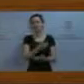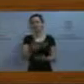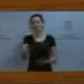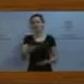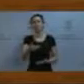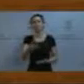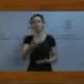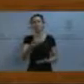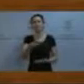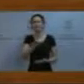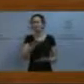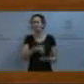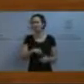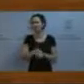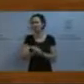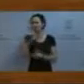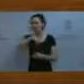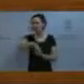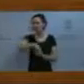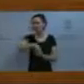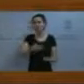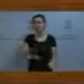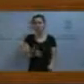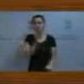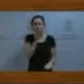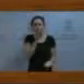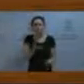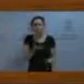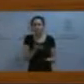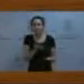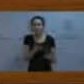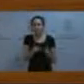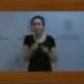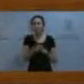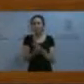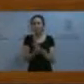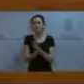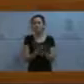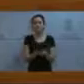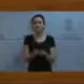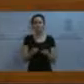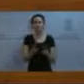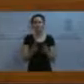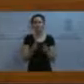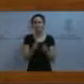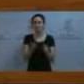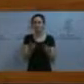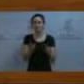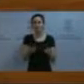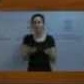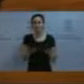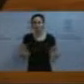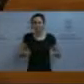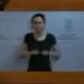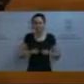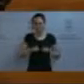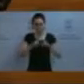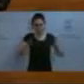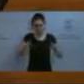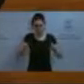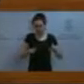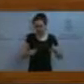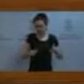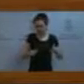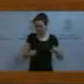interna, señor consejero, continúo en la siguiente parte, pero es casi cuasi delictiva. Luego, si tenemos una sociedad que no obtiene bien el suelo, que